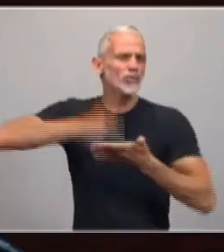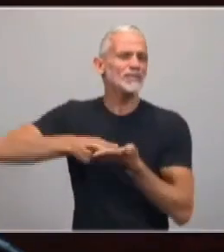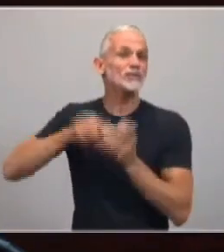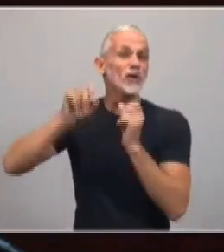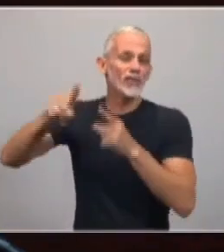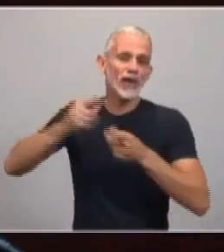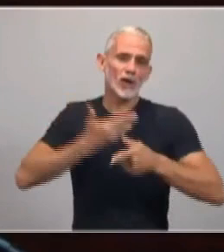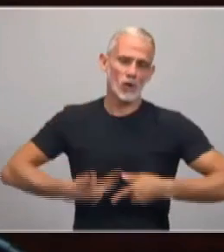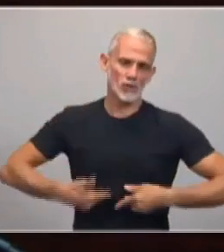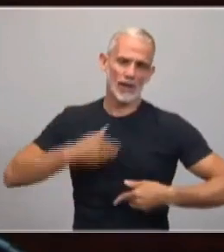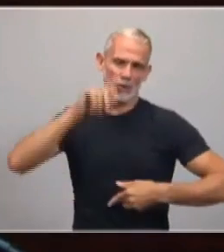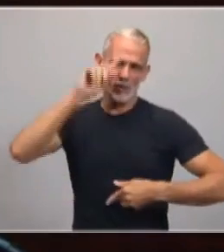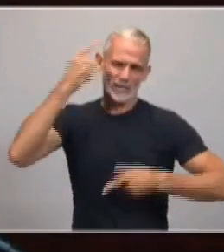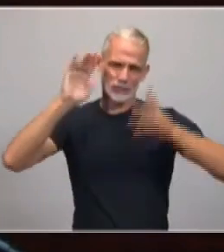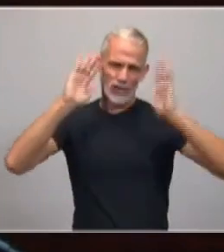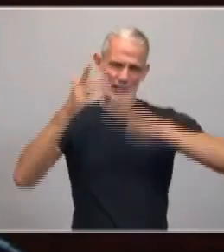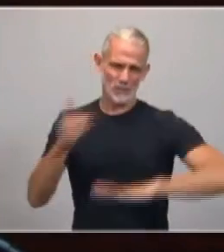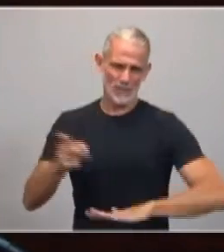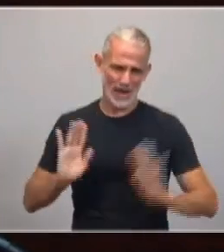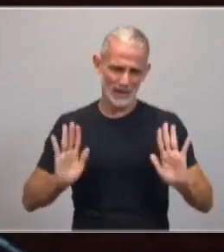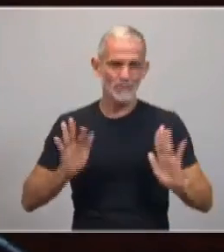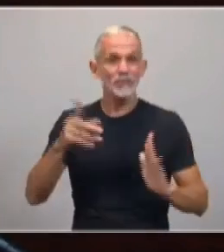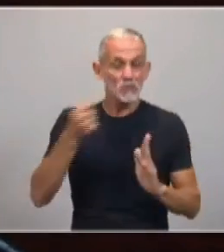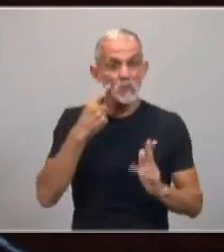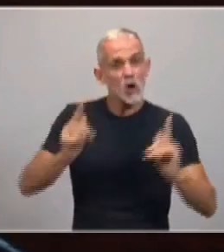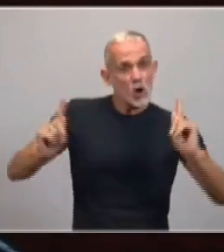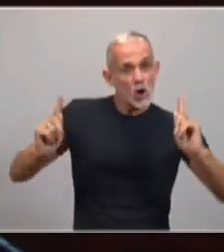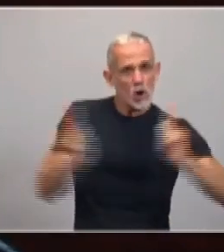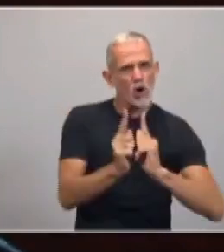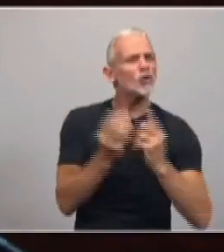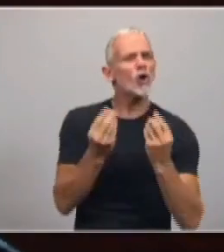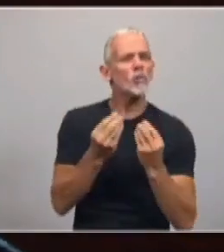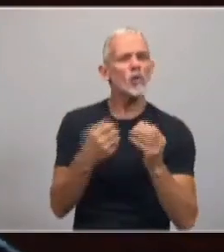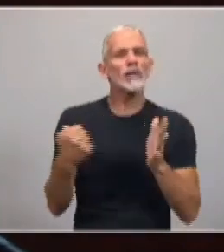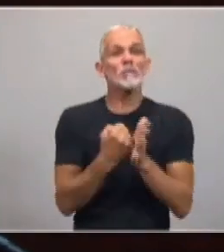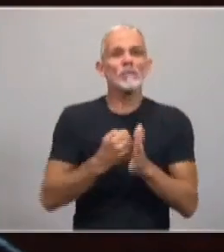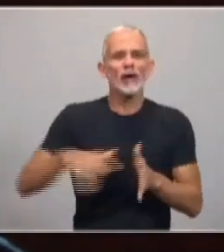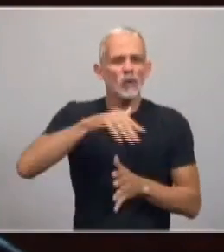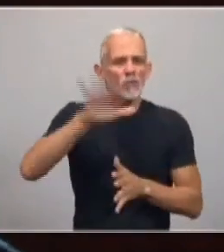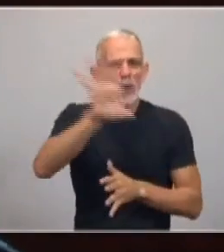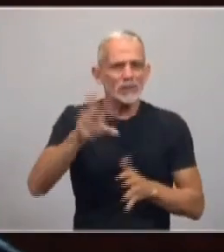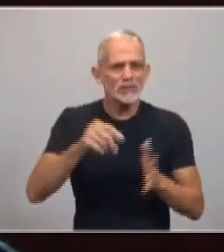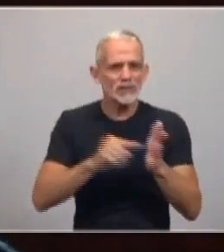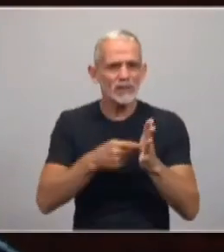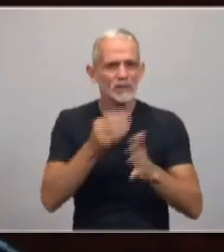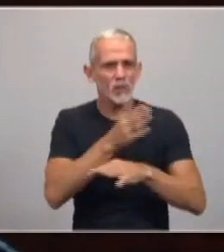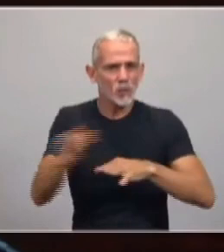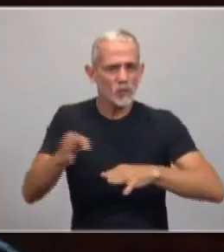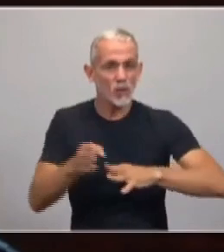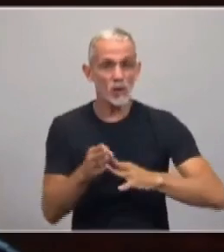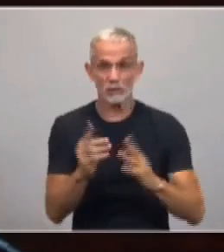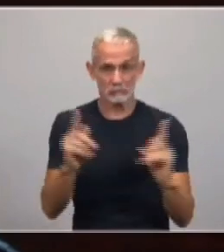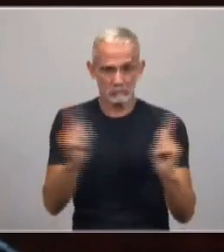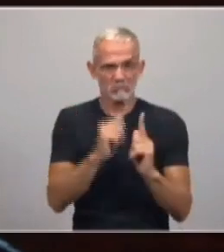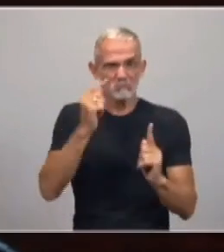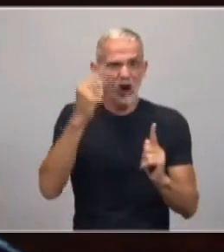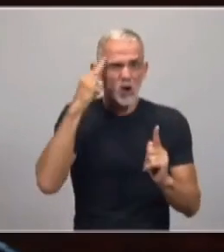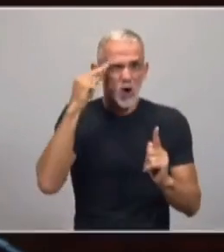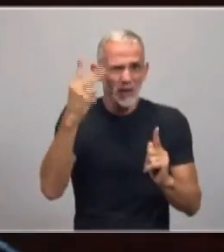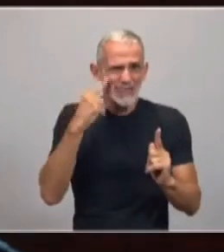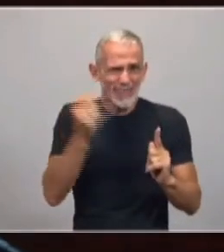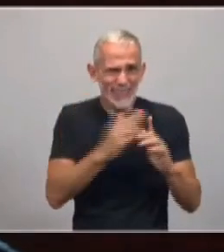decisiones adoptadas por el Gobierno Nacional y reseñando el impacto que sobre nuestra provincia causaron en menos de 90